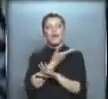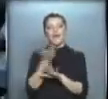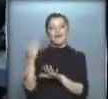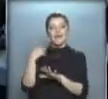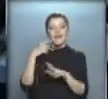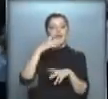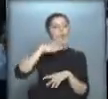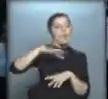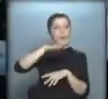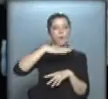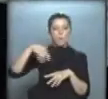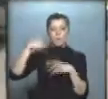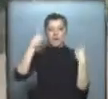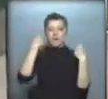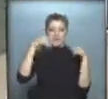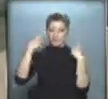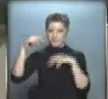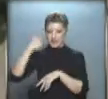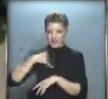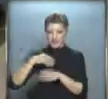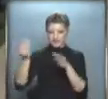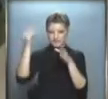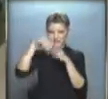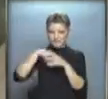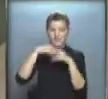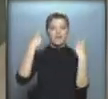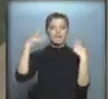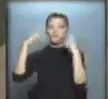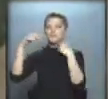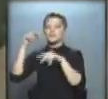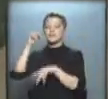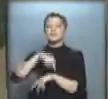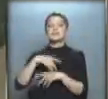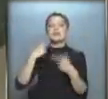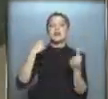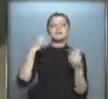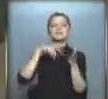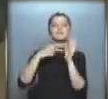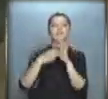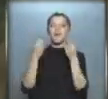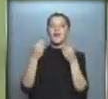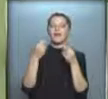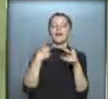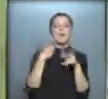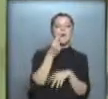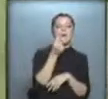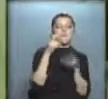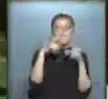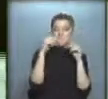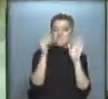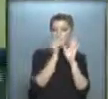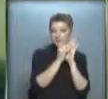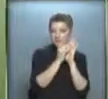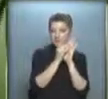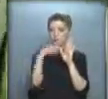estable en 2013 y que responde básicamente a la buena relación precios productos que ofrece